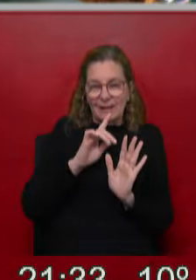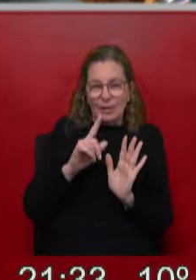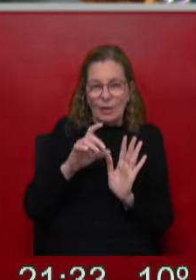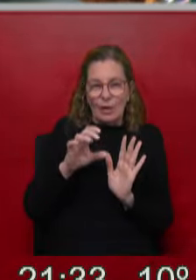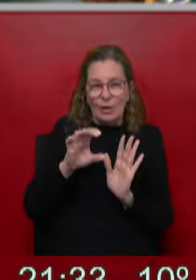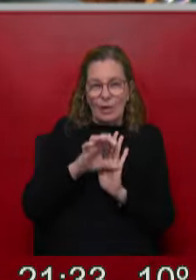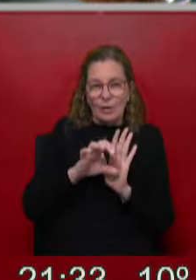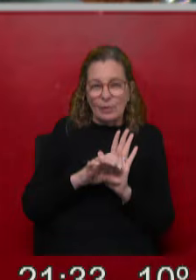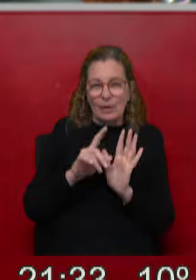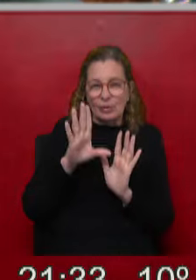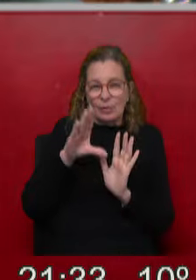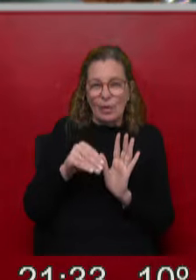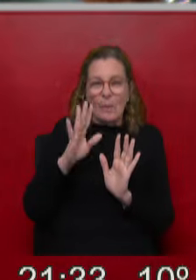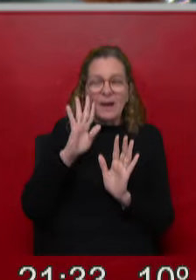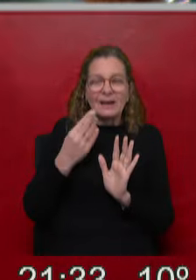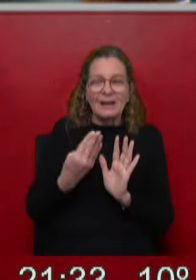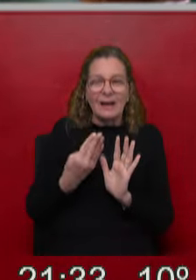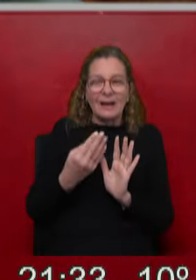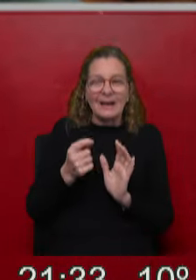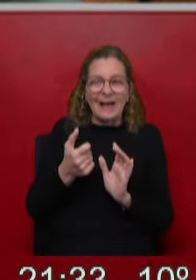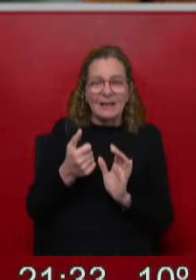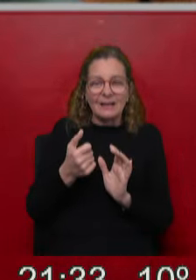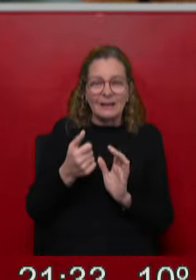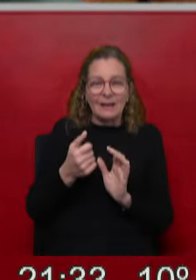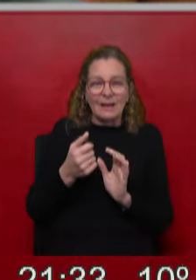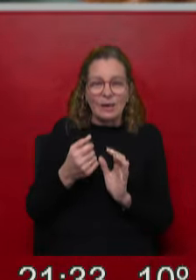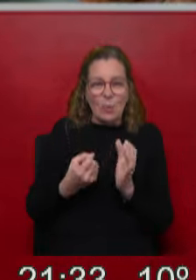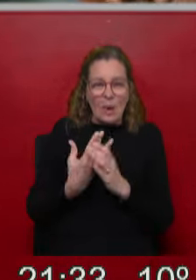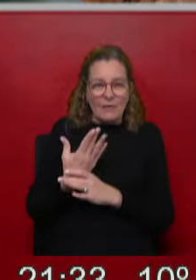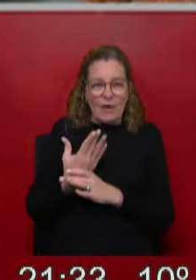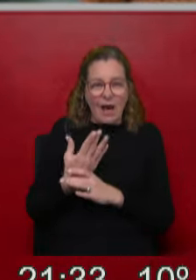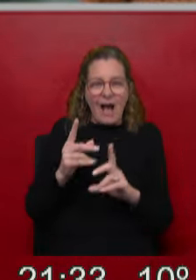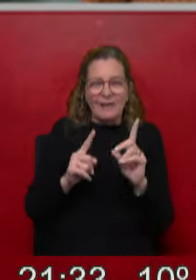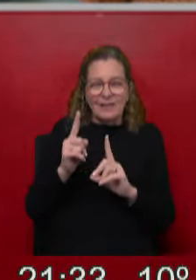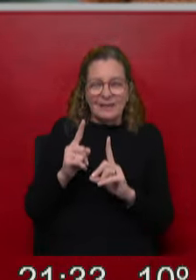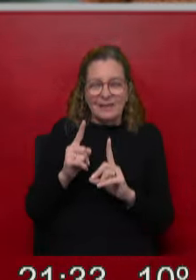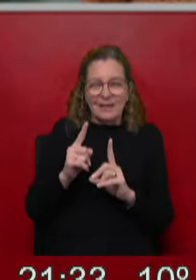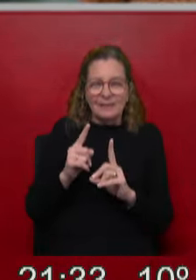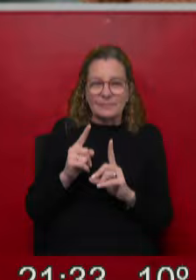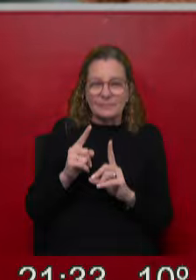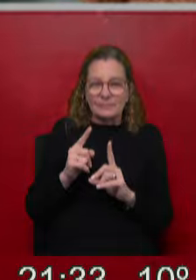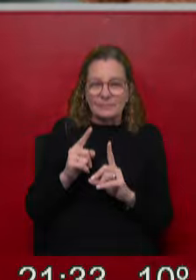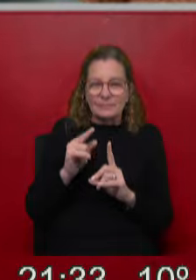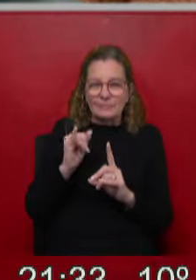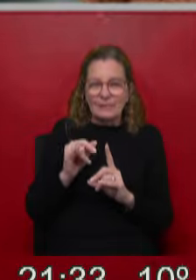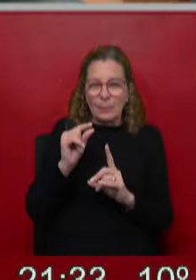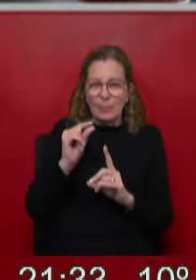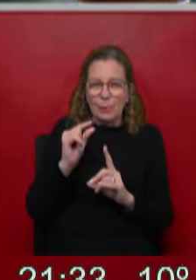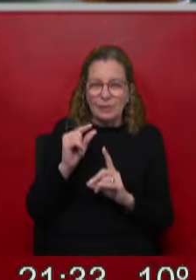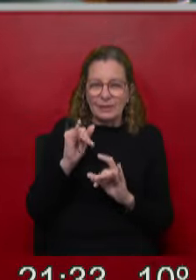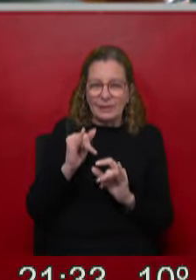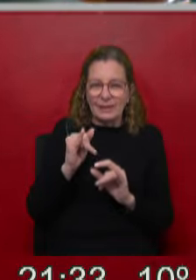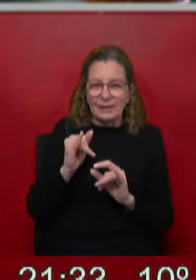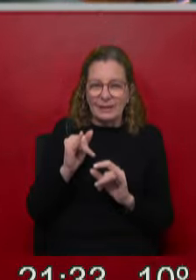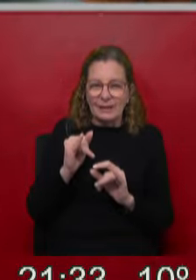note, que todo parezca casi improvisado. Y hay momentos de improvisación, sí, pero son poquitos. Y